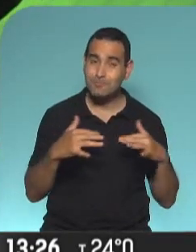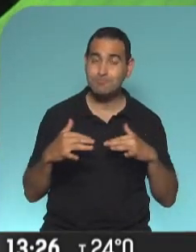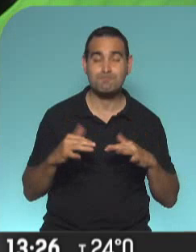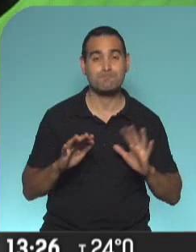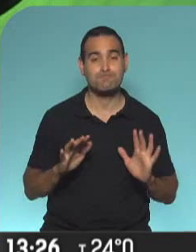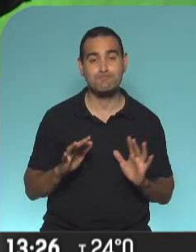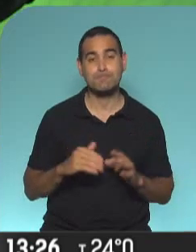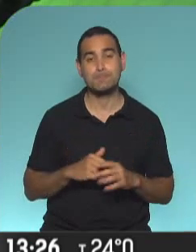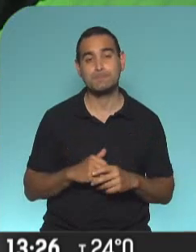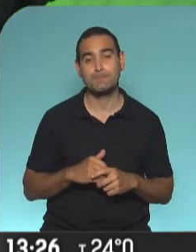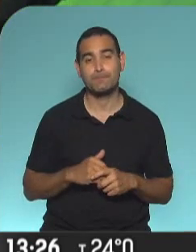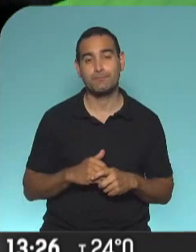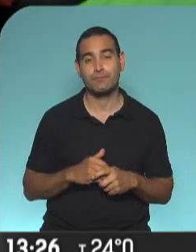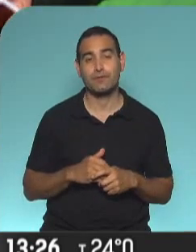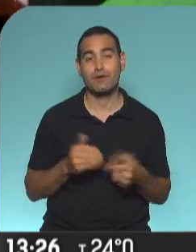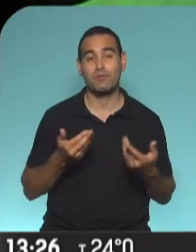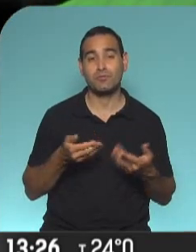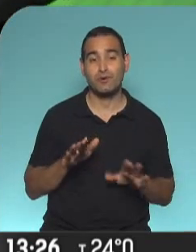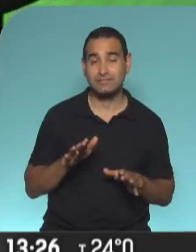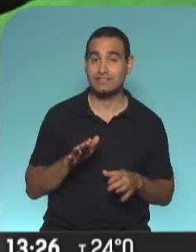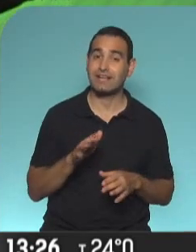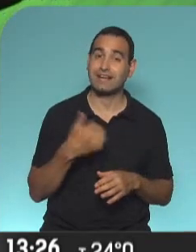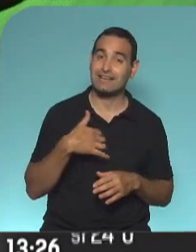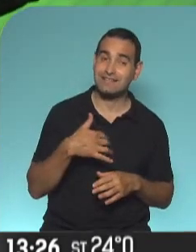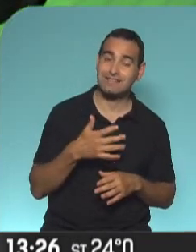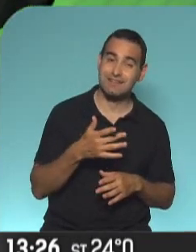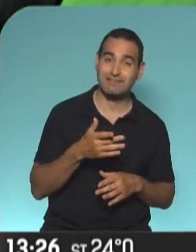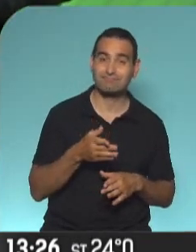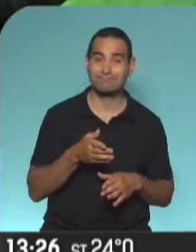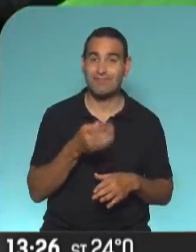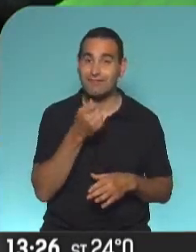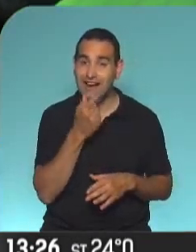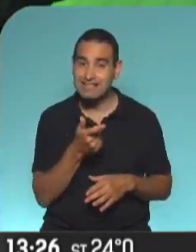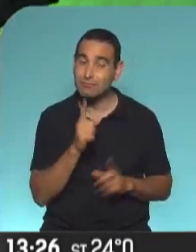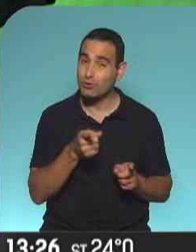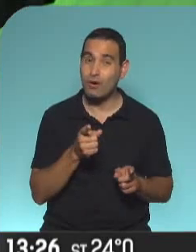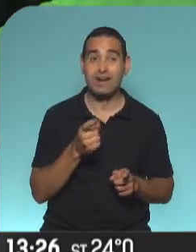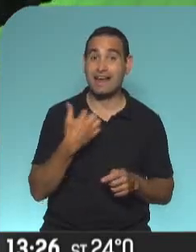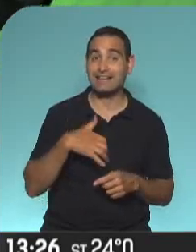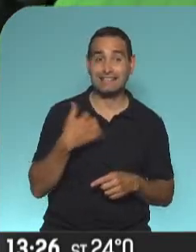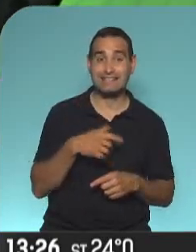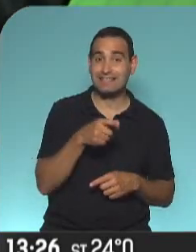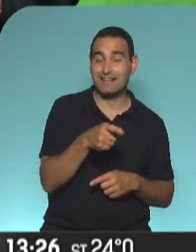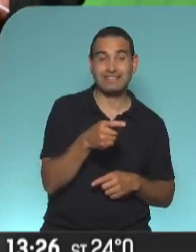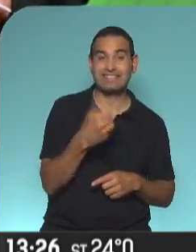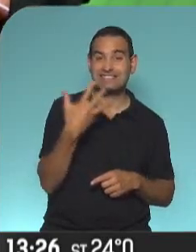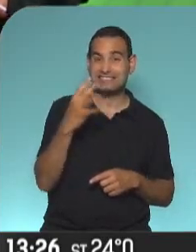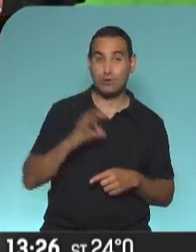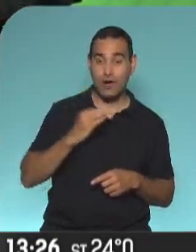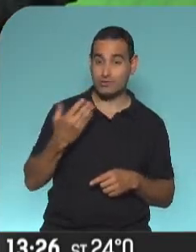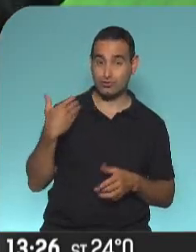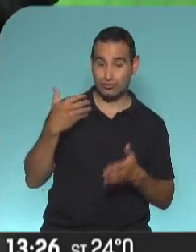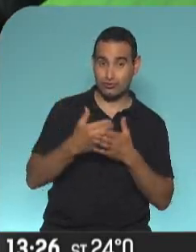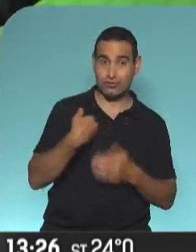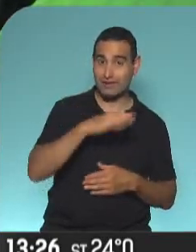todo por el historial, podría ser accesible para la Argentina, pero también en el historial dice que Argentina no le gana hace 5 años a Paraguay. Ah,